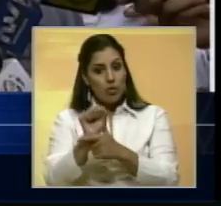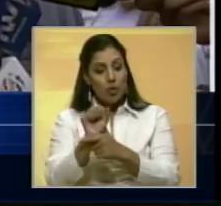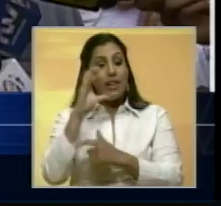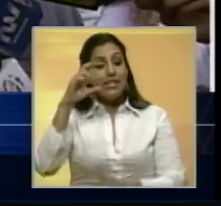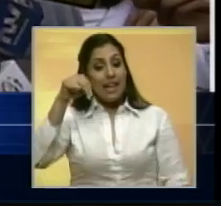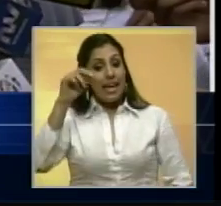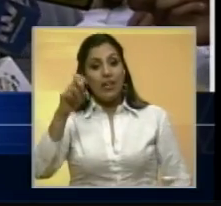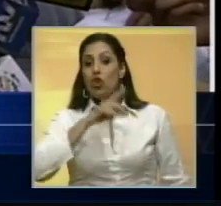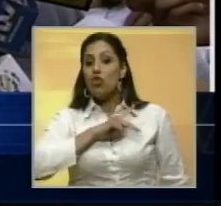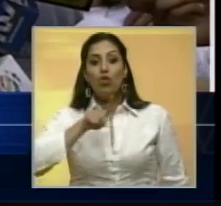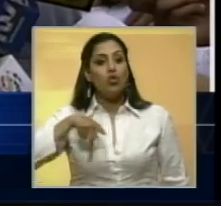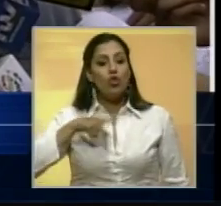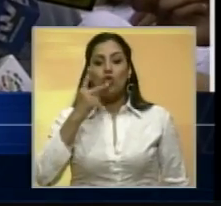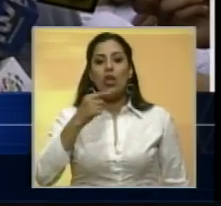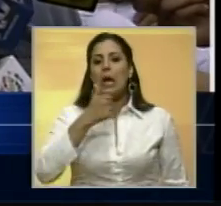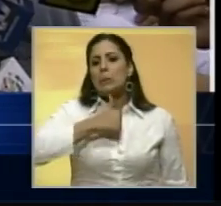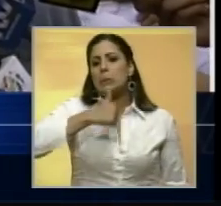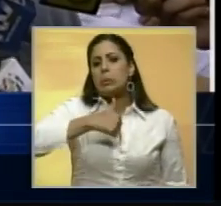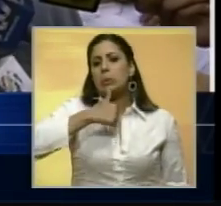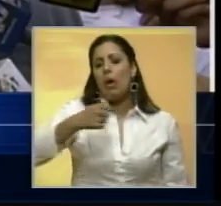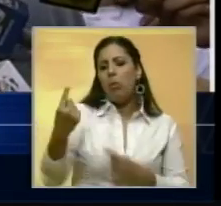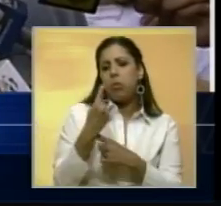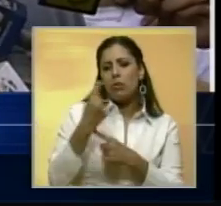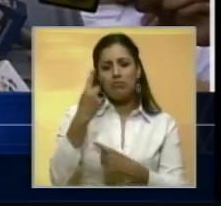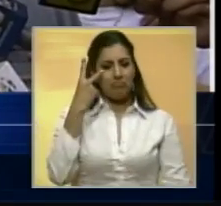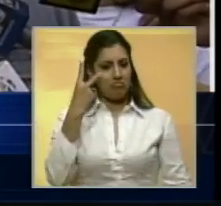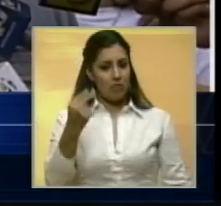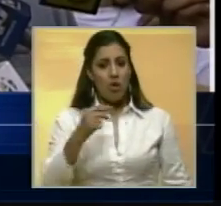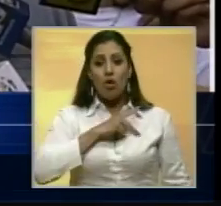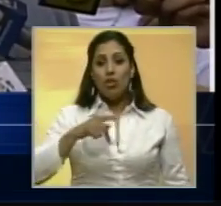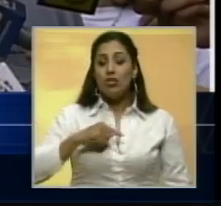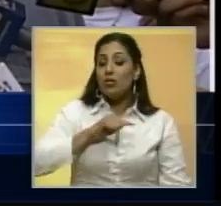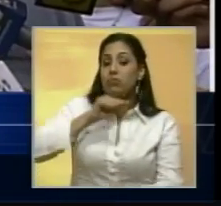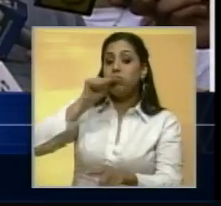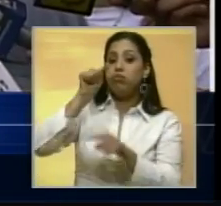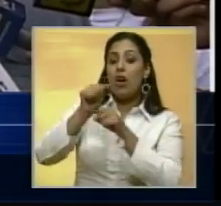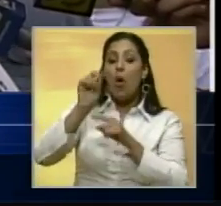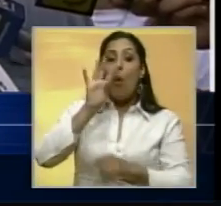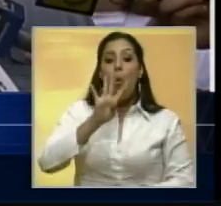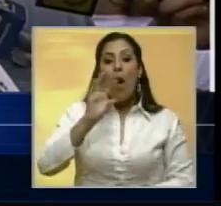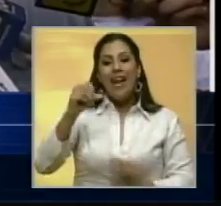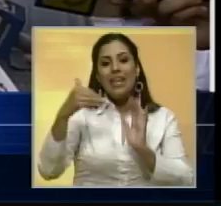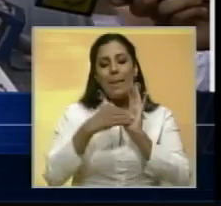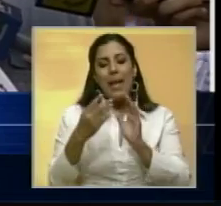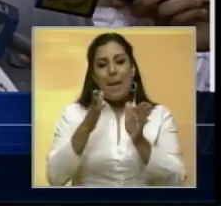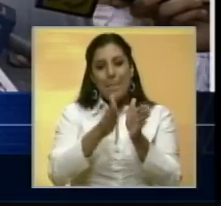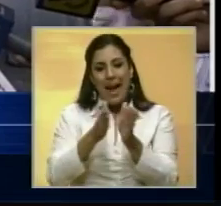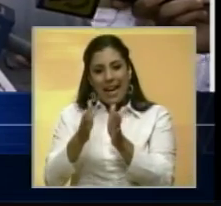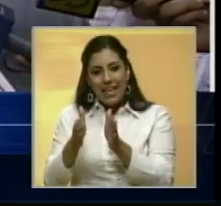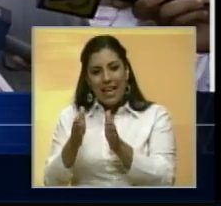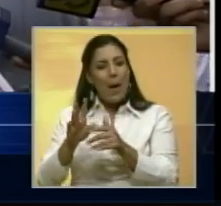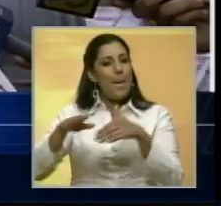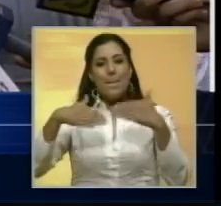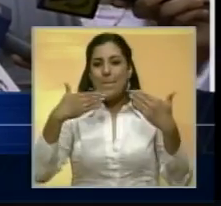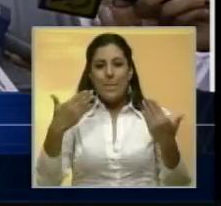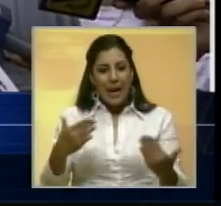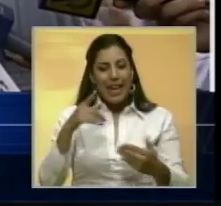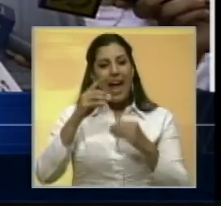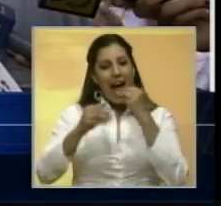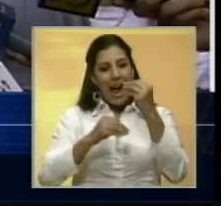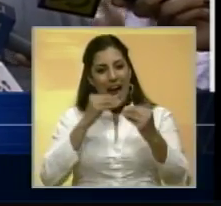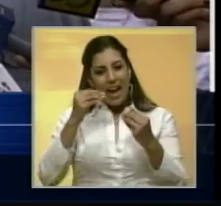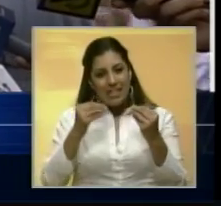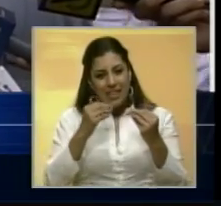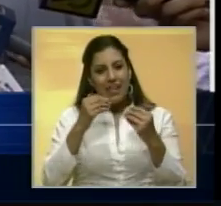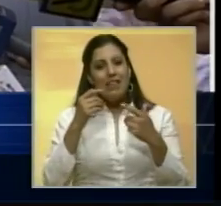PSUV-CNE que no nos vamos a calar malandrerías, que estamos exigiendo 40.000 máquinas para